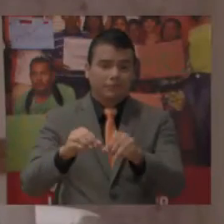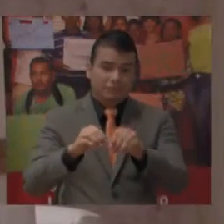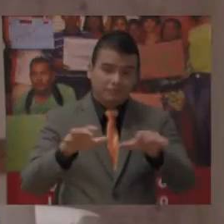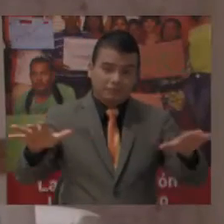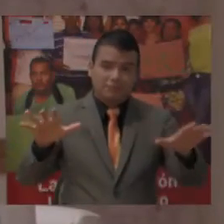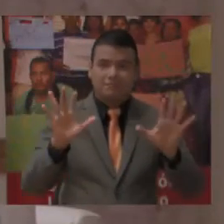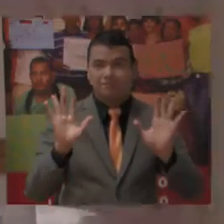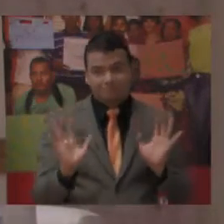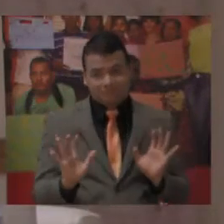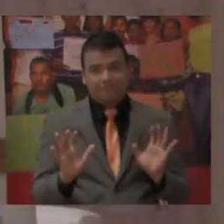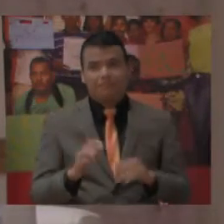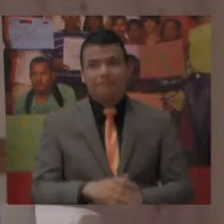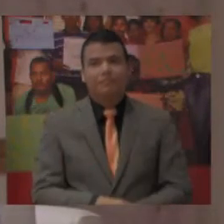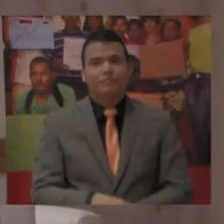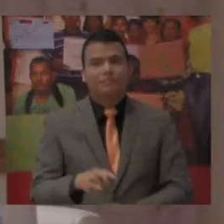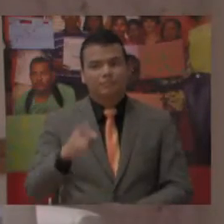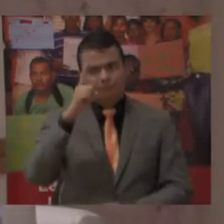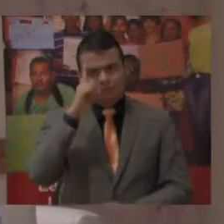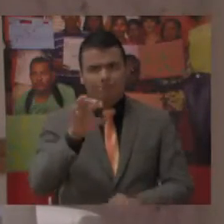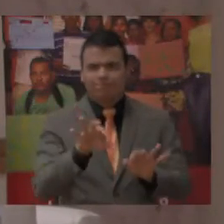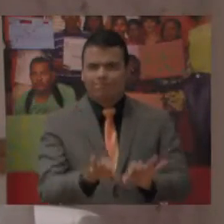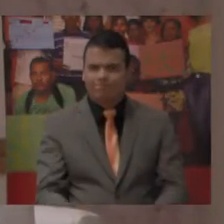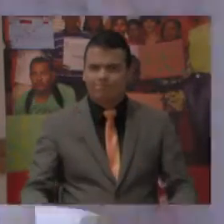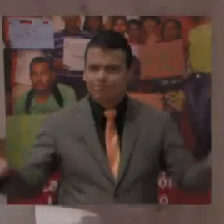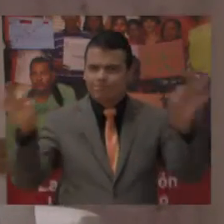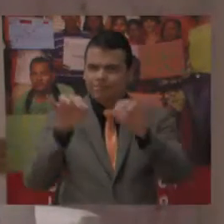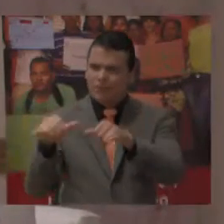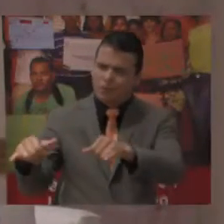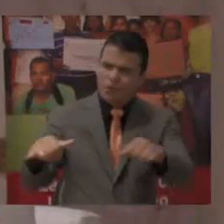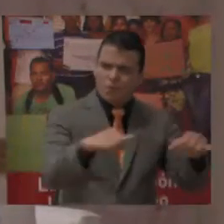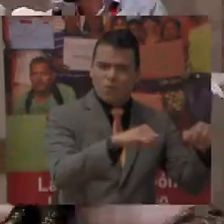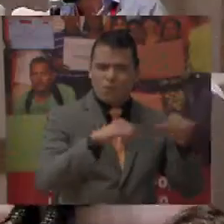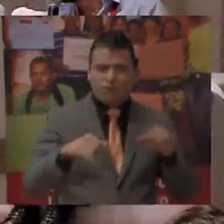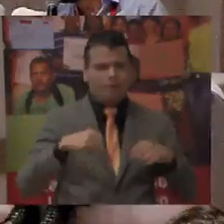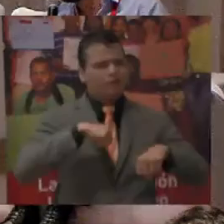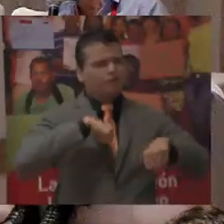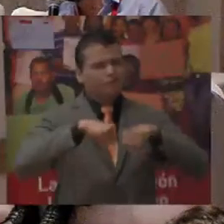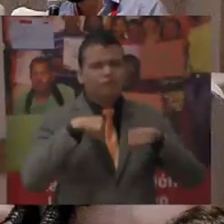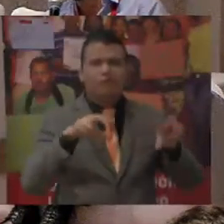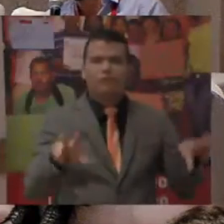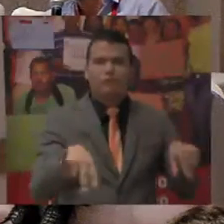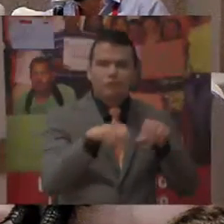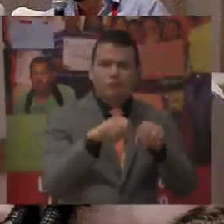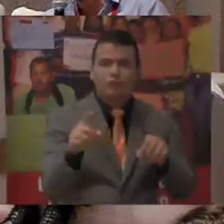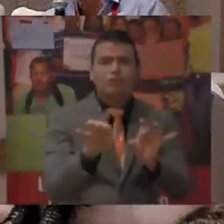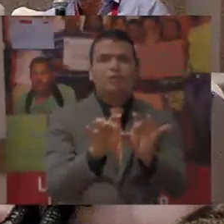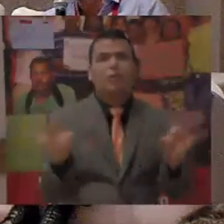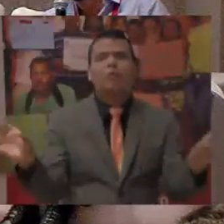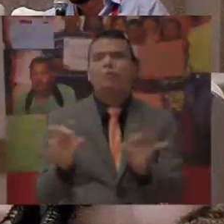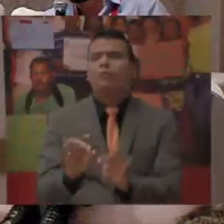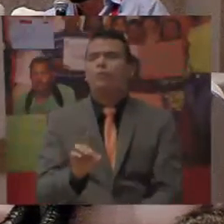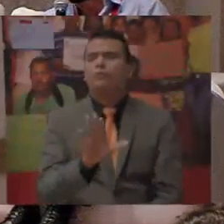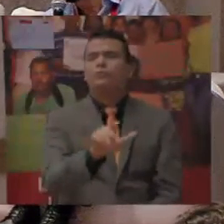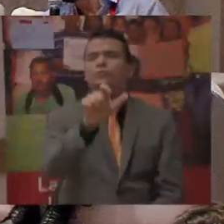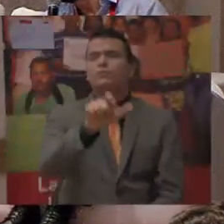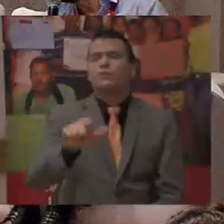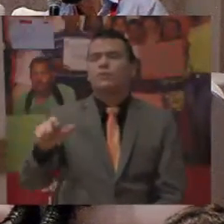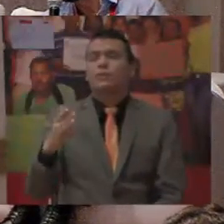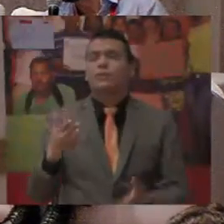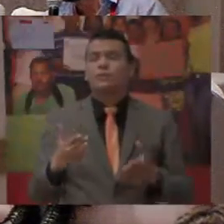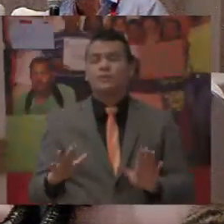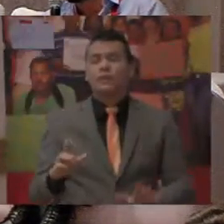manda, en donde la igualdad, la movilidad social, las oportunidades no puede ser solamente para los que hemos